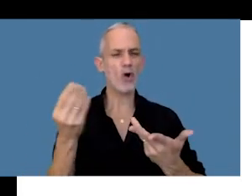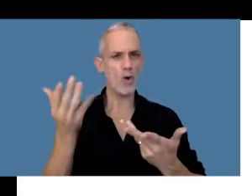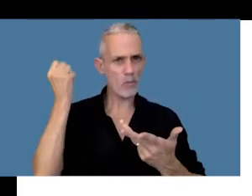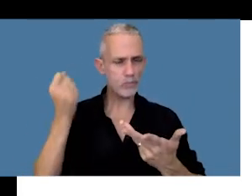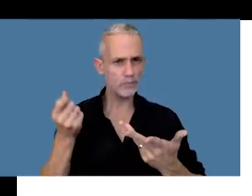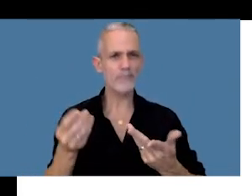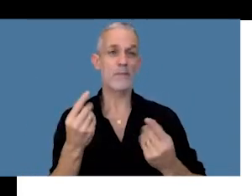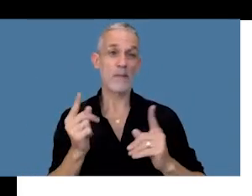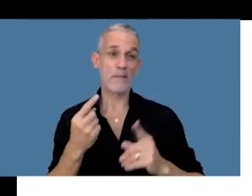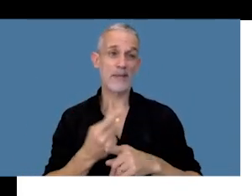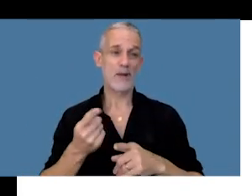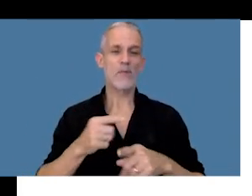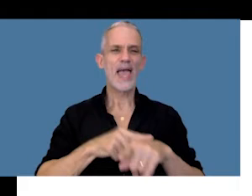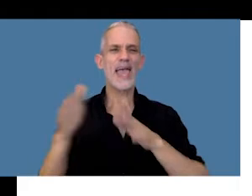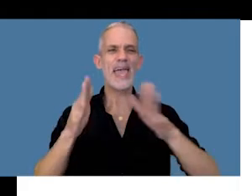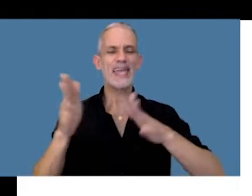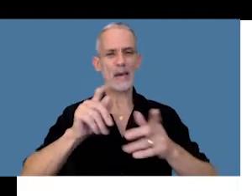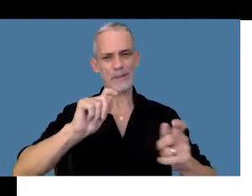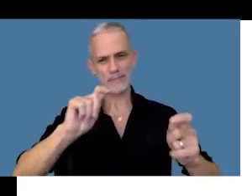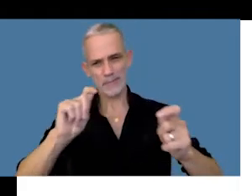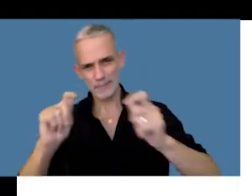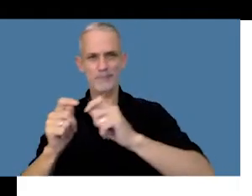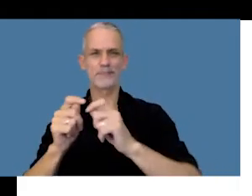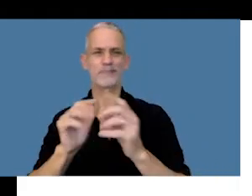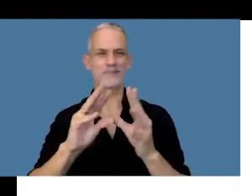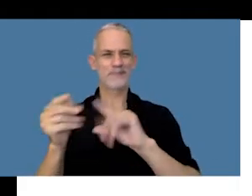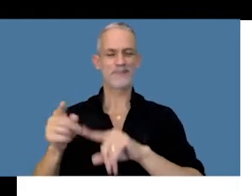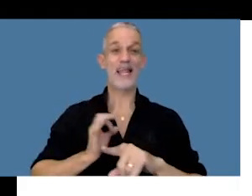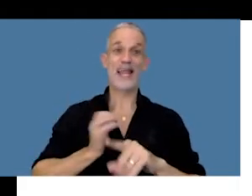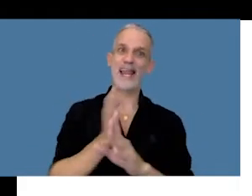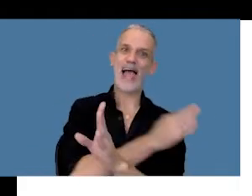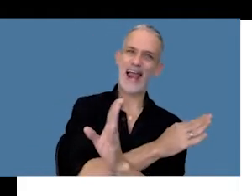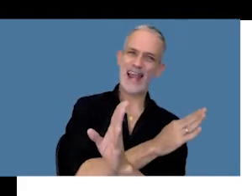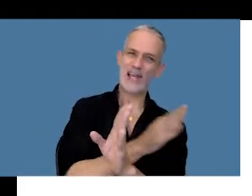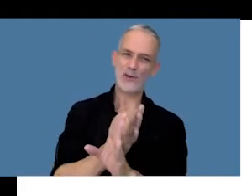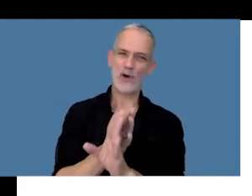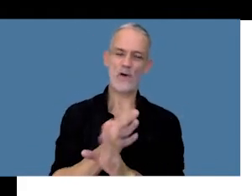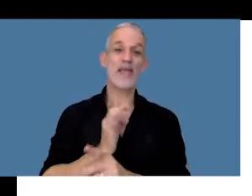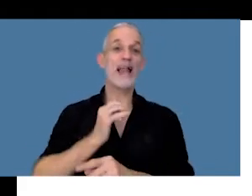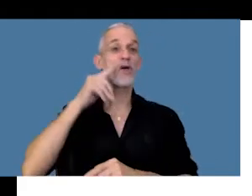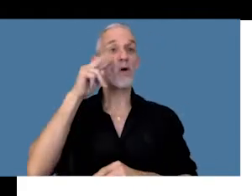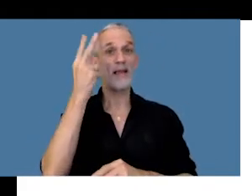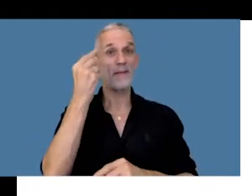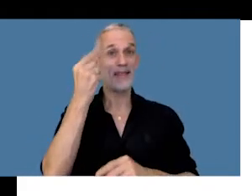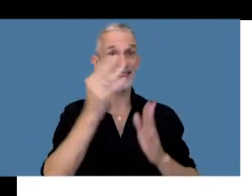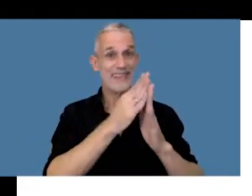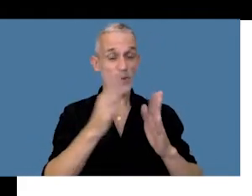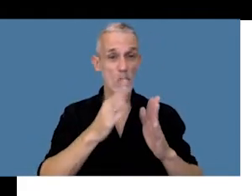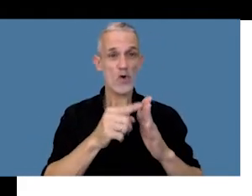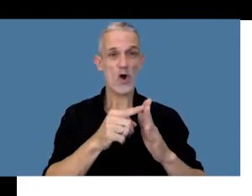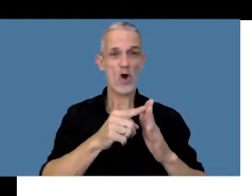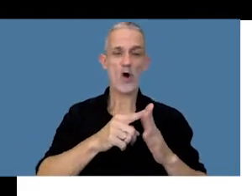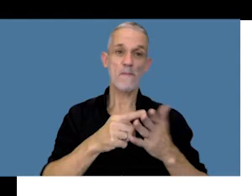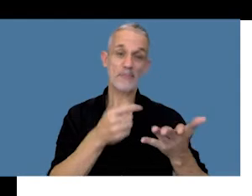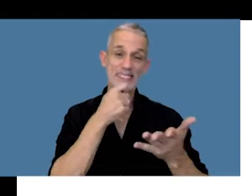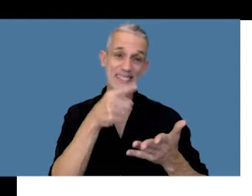Primero, como hubo una etapa de transición el año anterior, en 2021, en ese